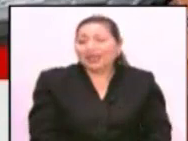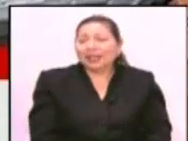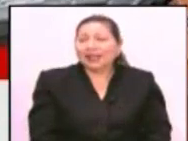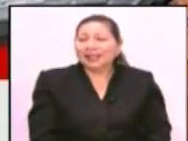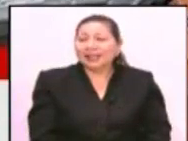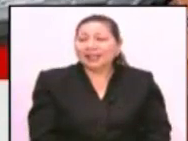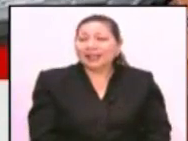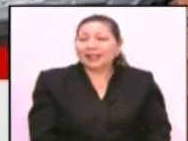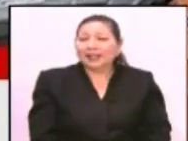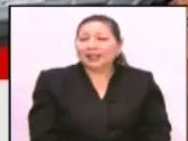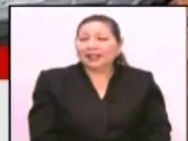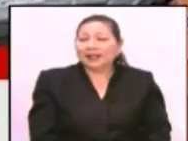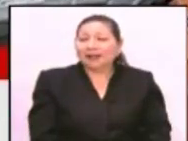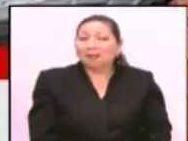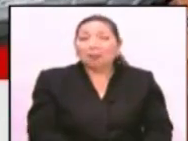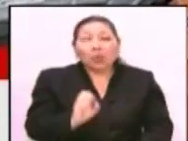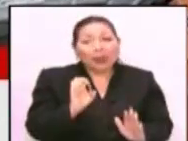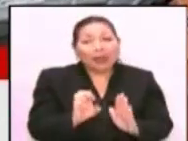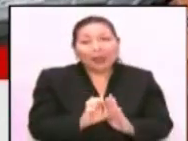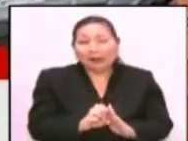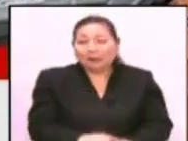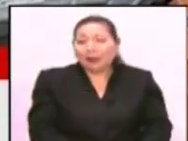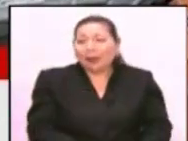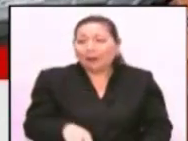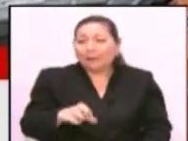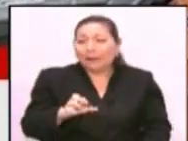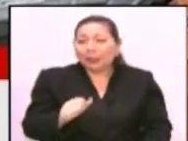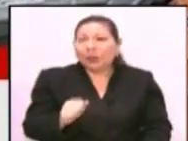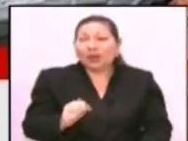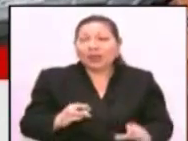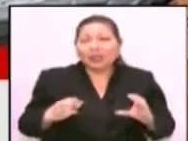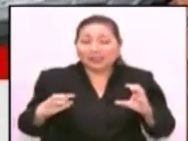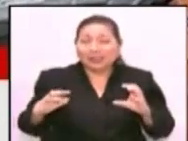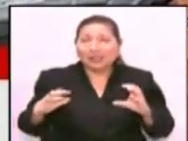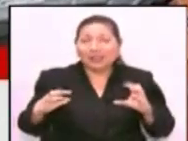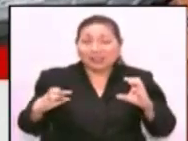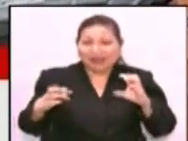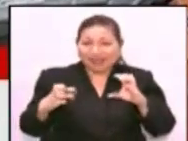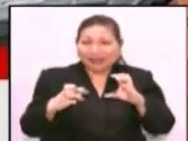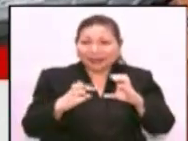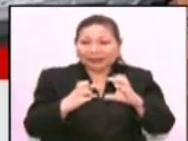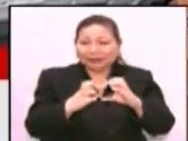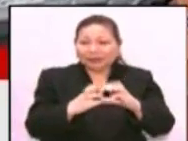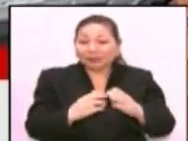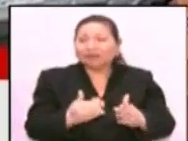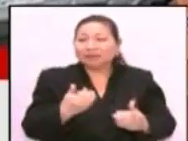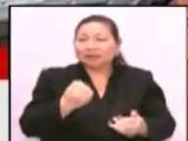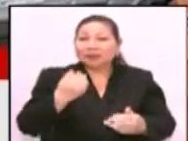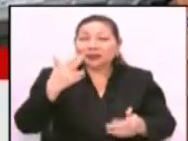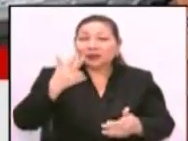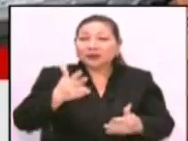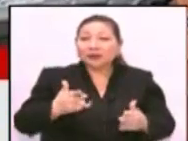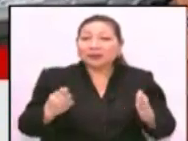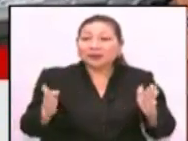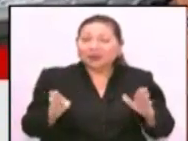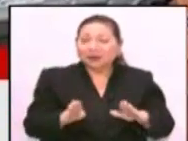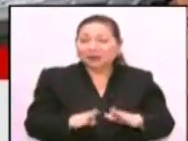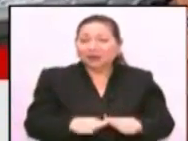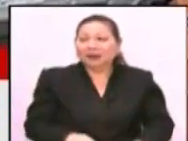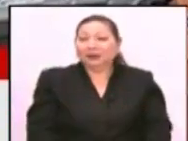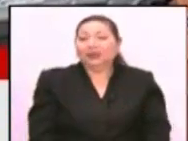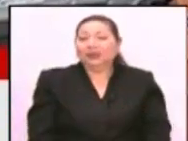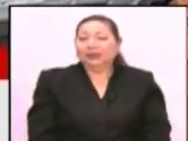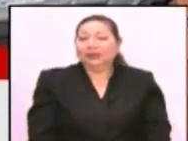esos temas. Le voy a poner algunos ejemplos. El penal de Cerro de Pasco era una antigua estación ferroviaria, el